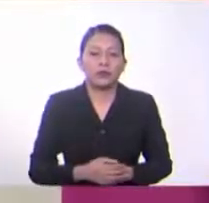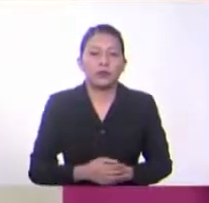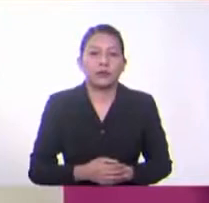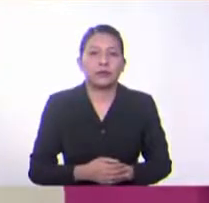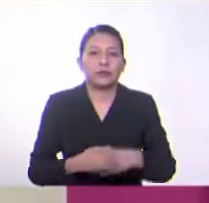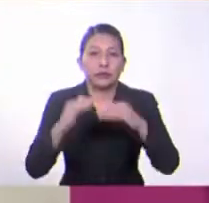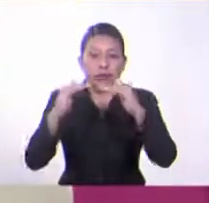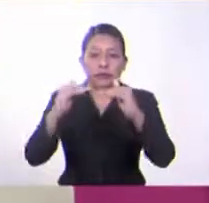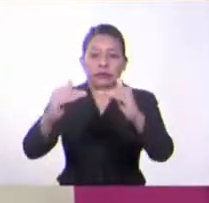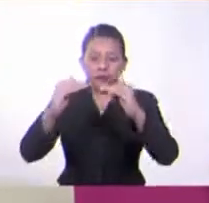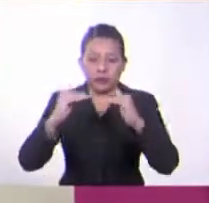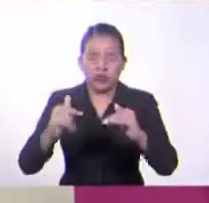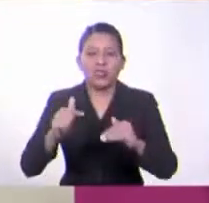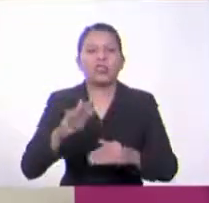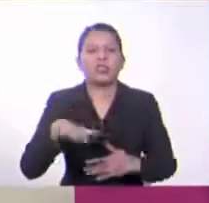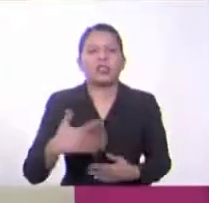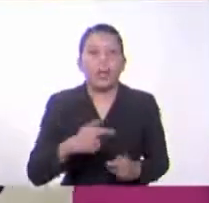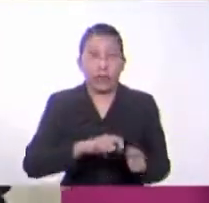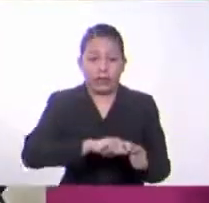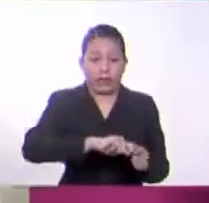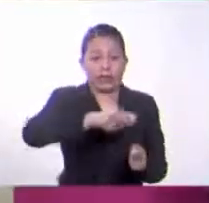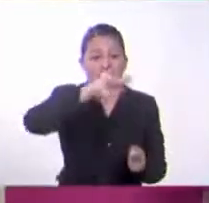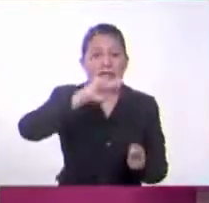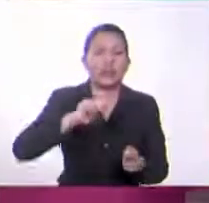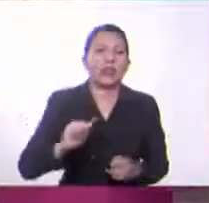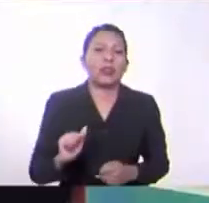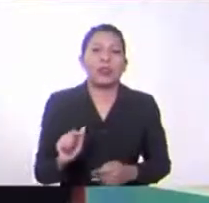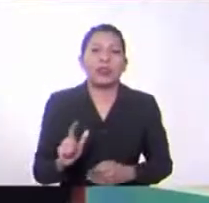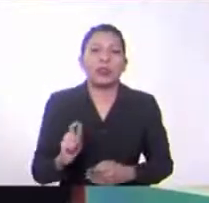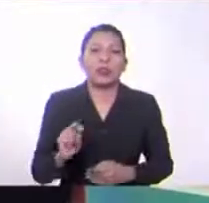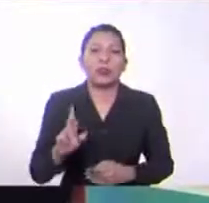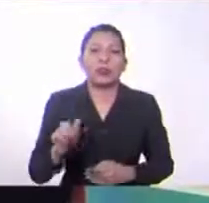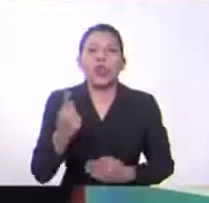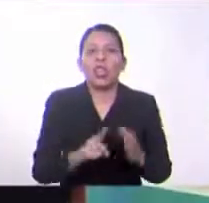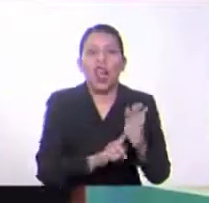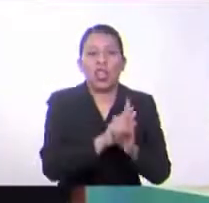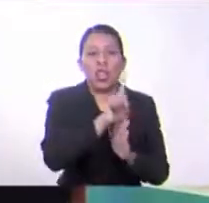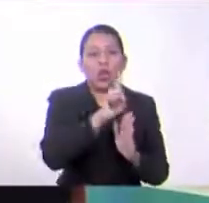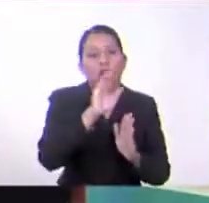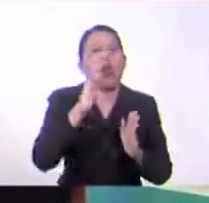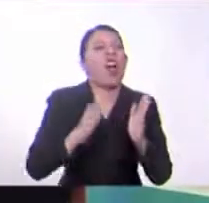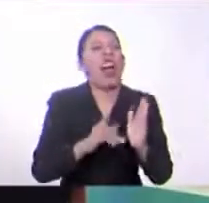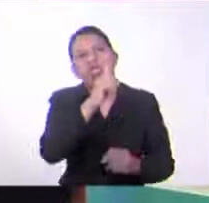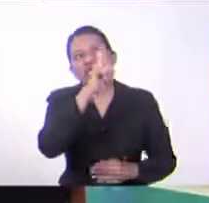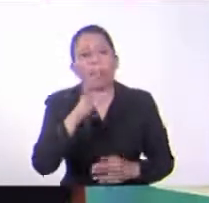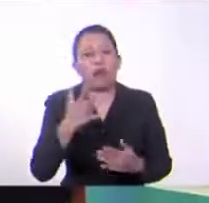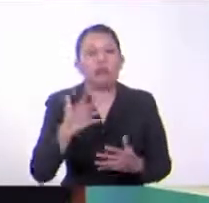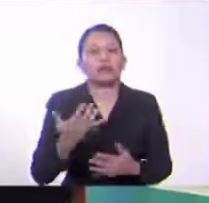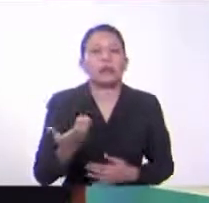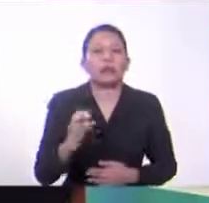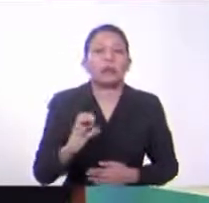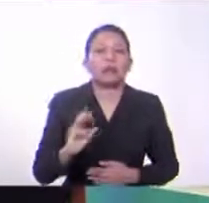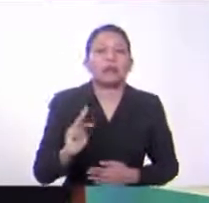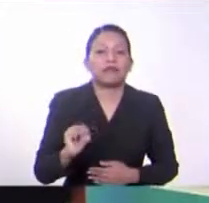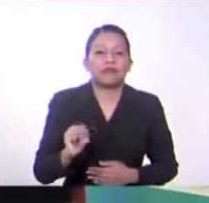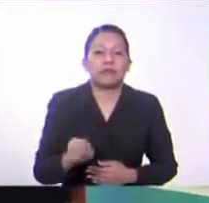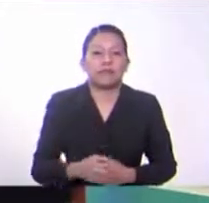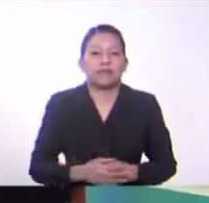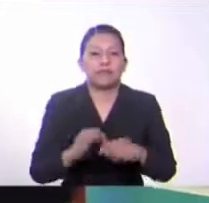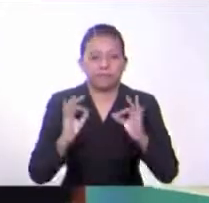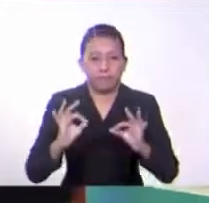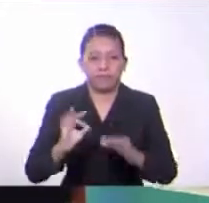en el recipiente. En este caso, las unidades están dadas en centímetros. ¿De